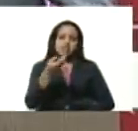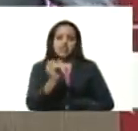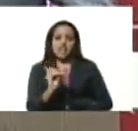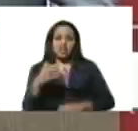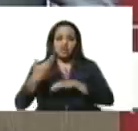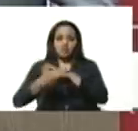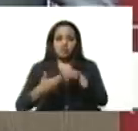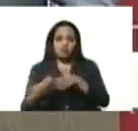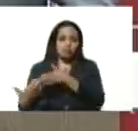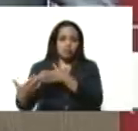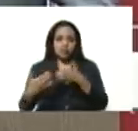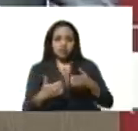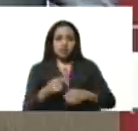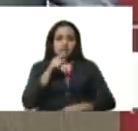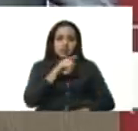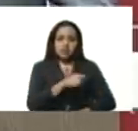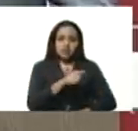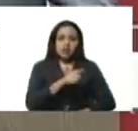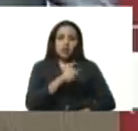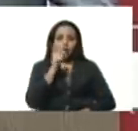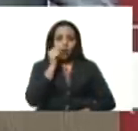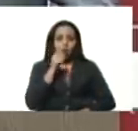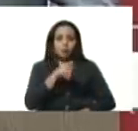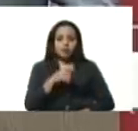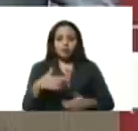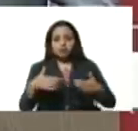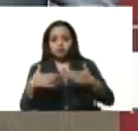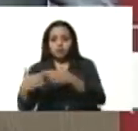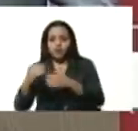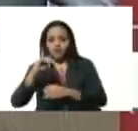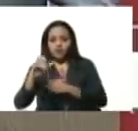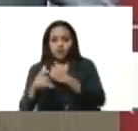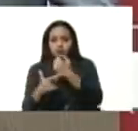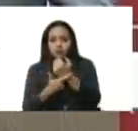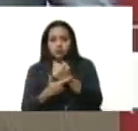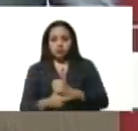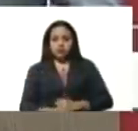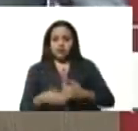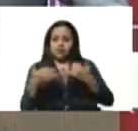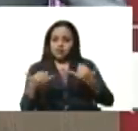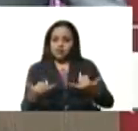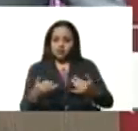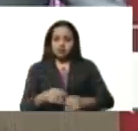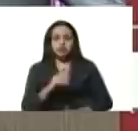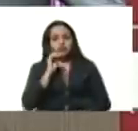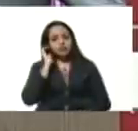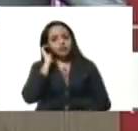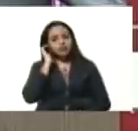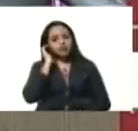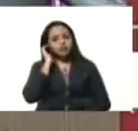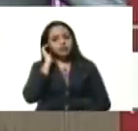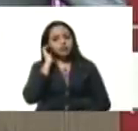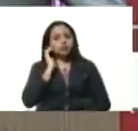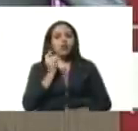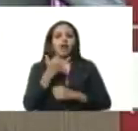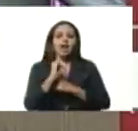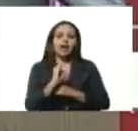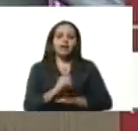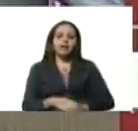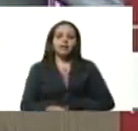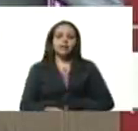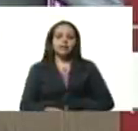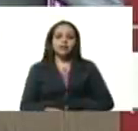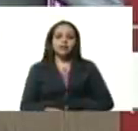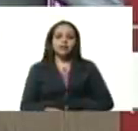entre Simonovic y Juan Guaidó, que ya a esta altura anda con el sol